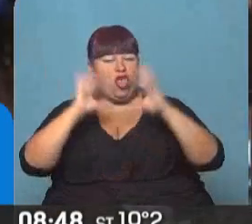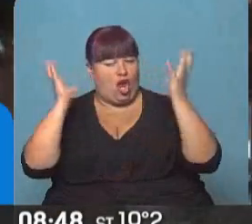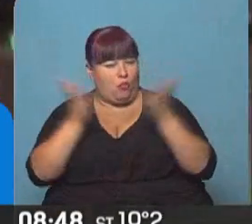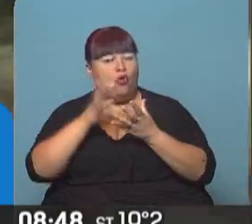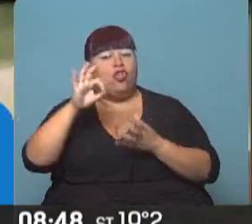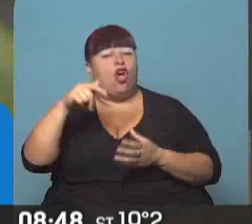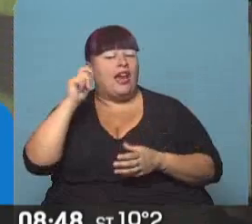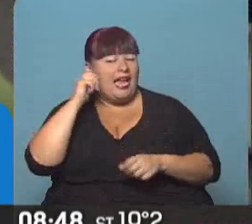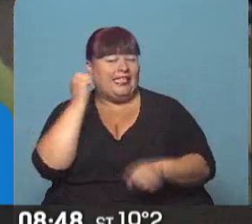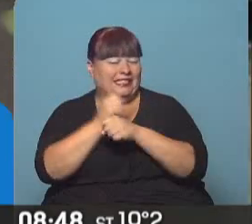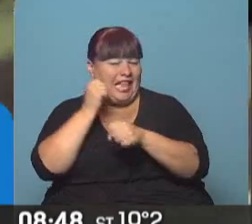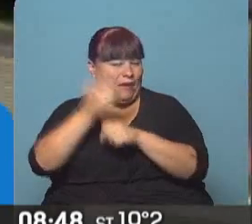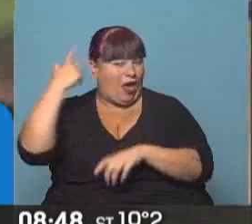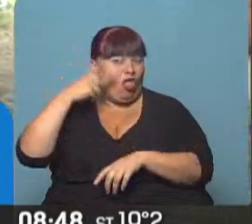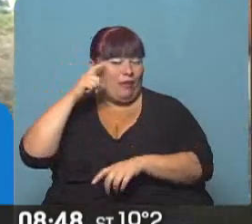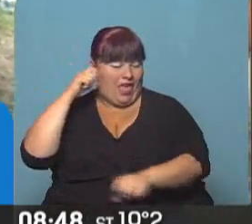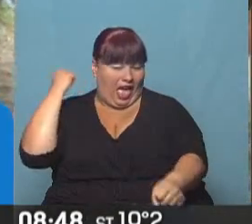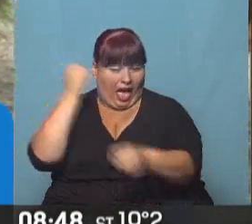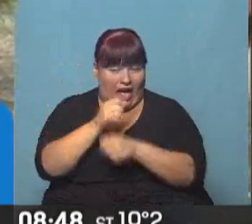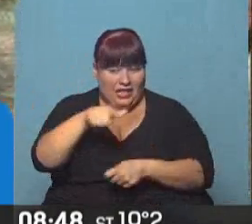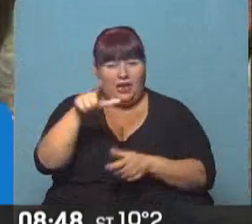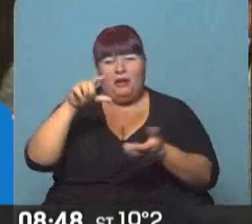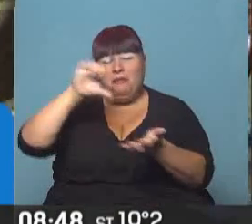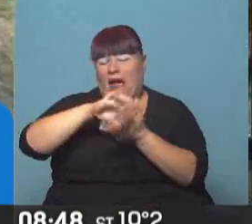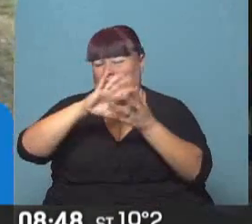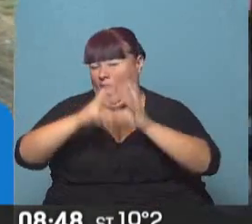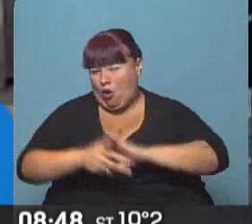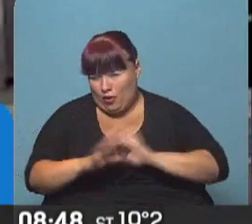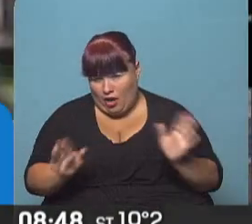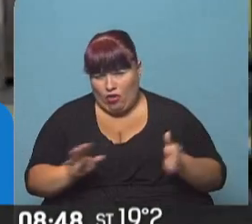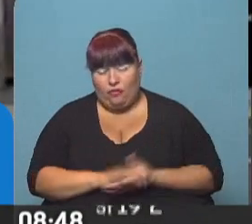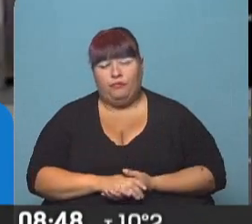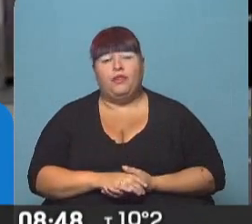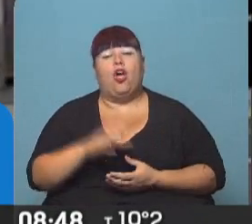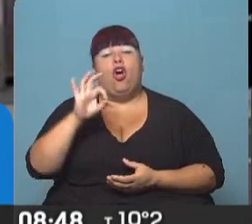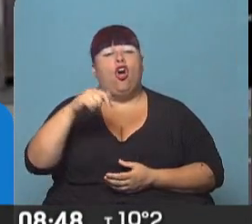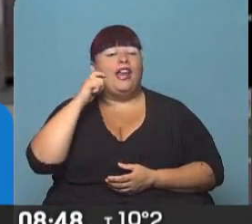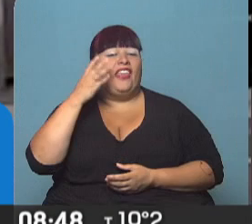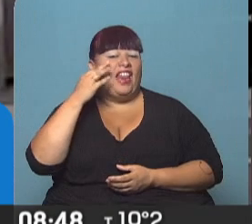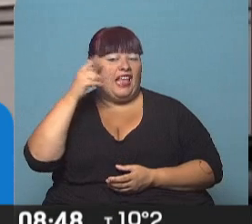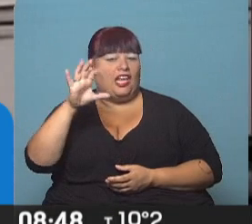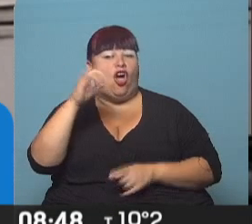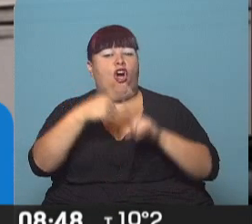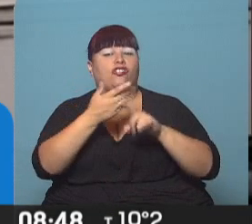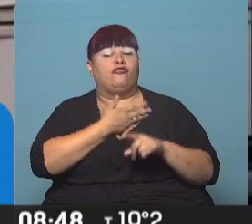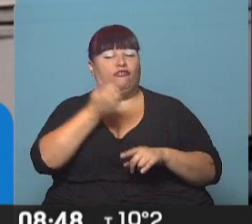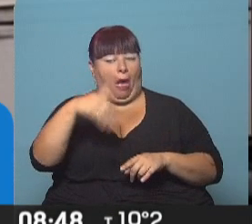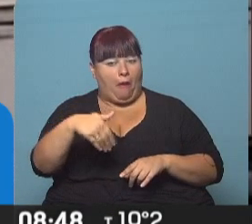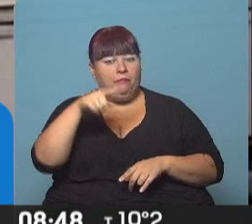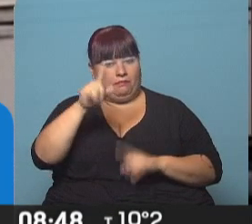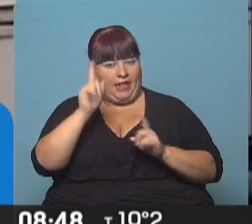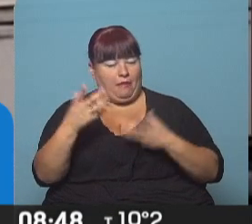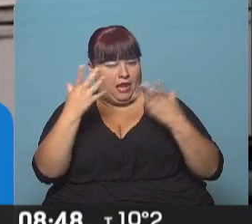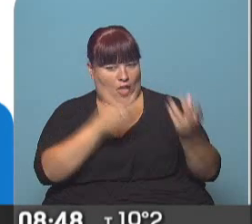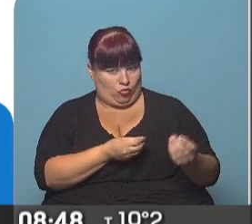y ONGs trabajan desde entonces en este país devastado. La ONG británica Oxfam es una de